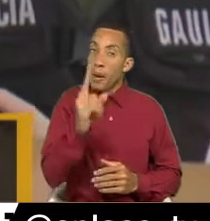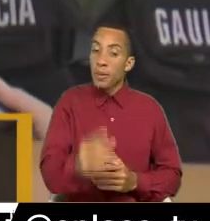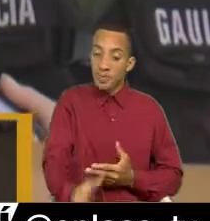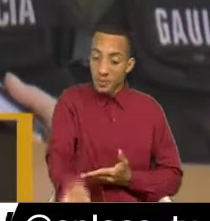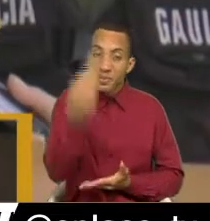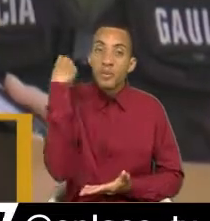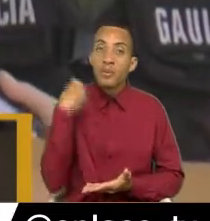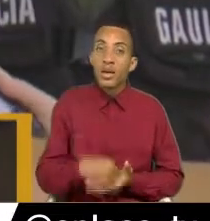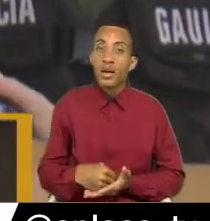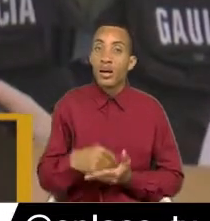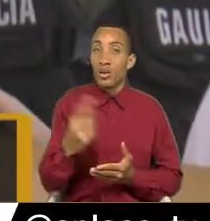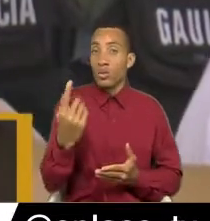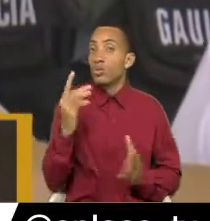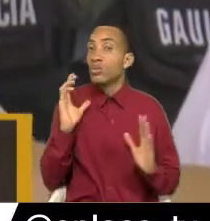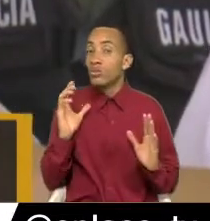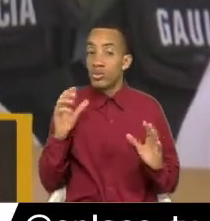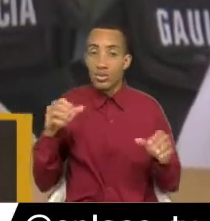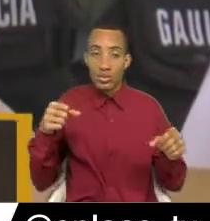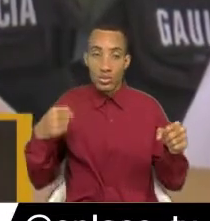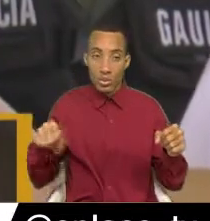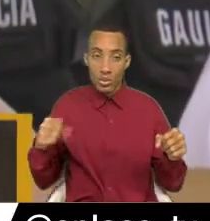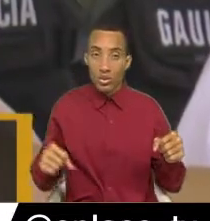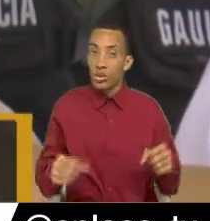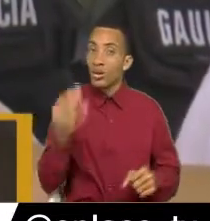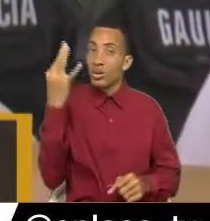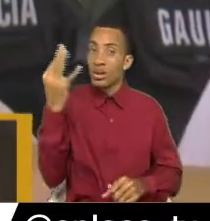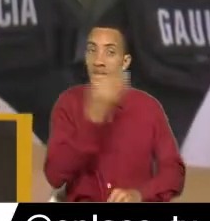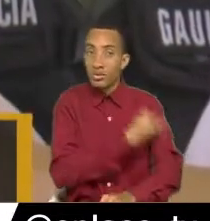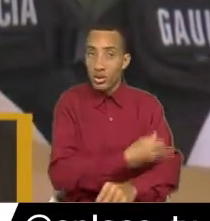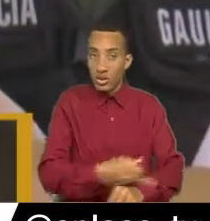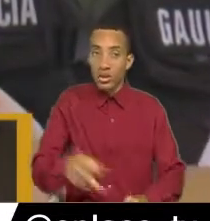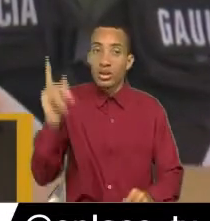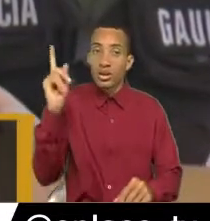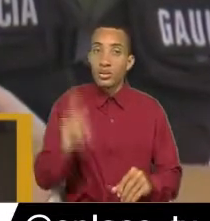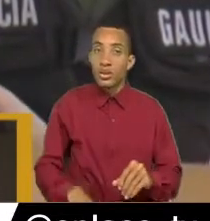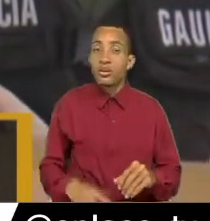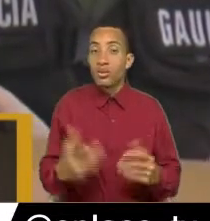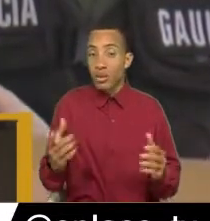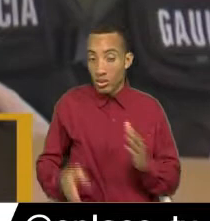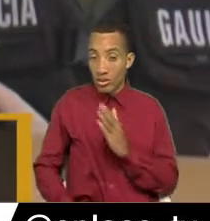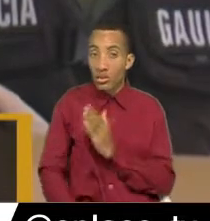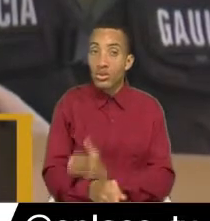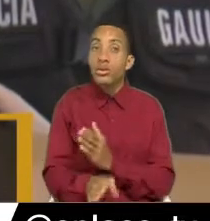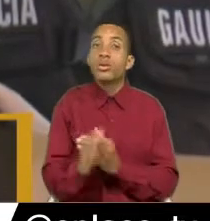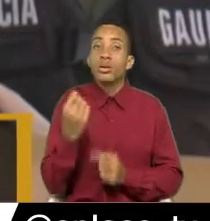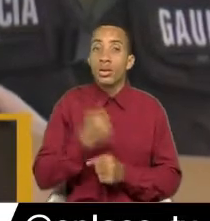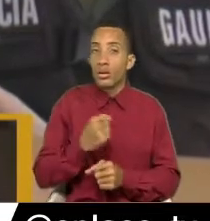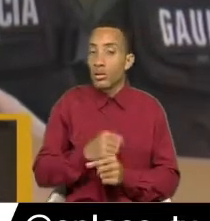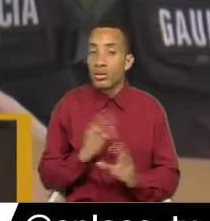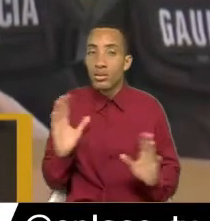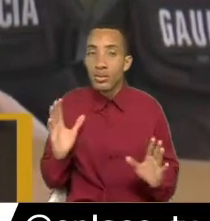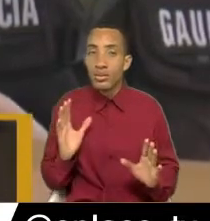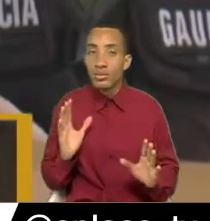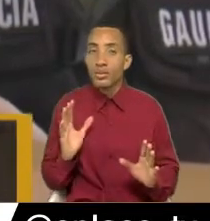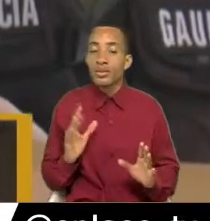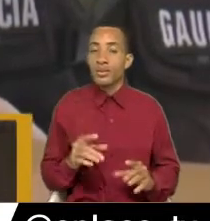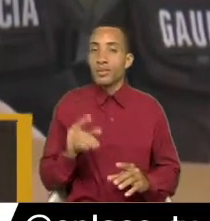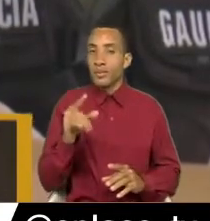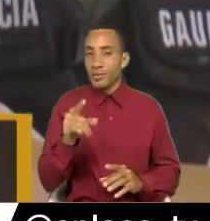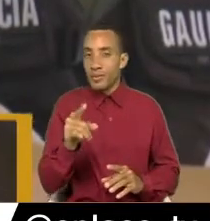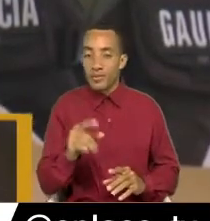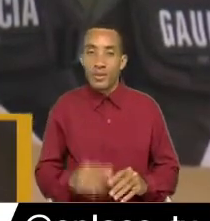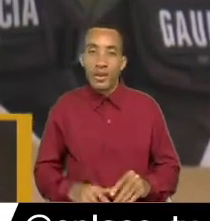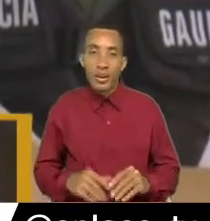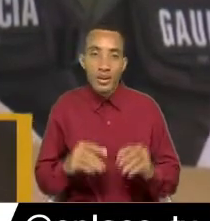entregaran una moto y 3 millones de pesos a cambio de que lo siguieran dejar trabajando. Se captura a estos delincuentes